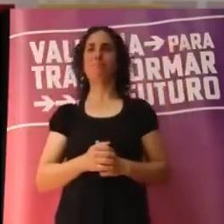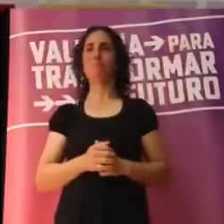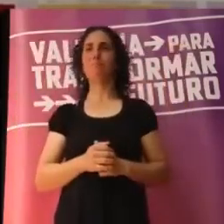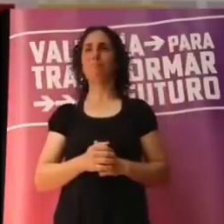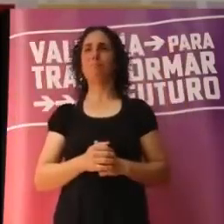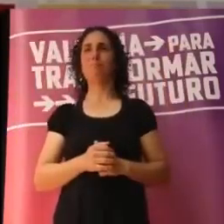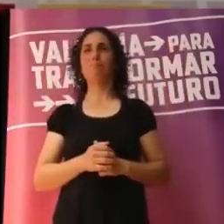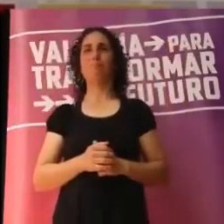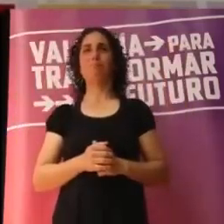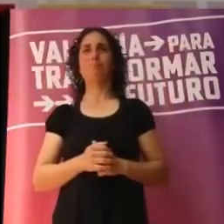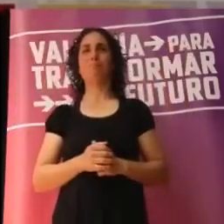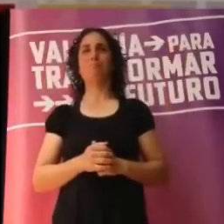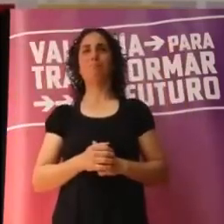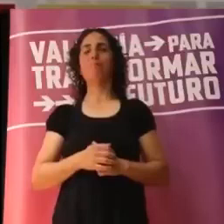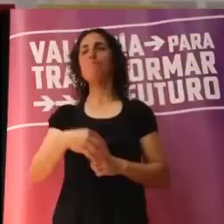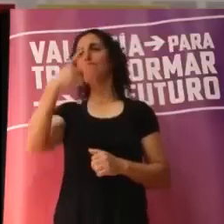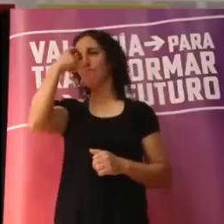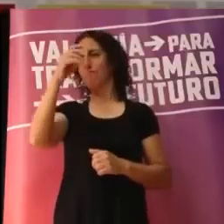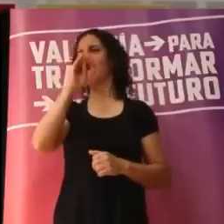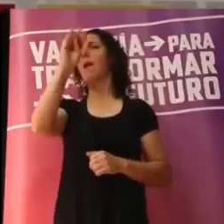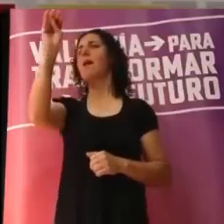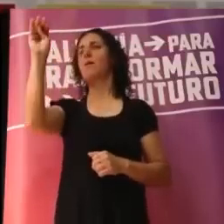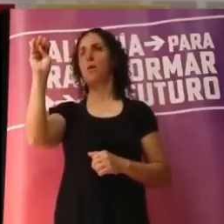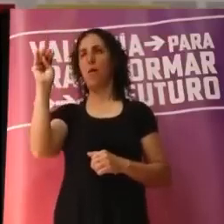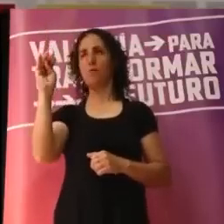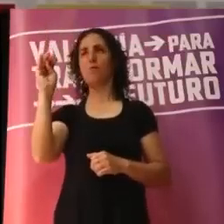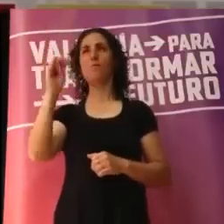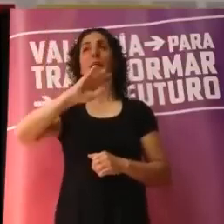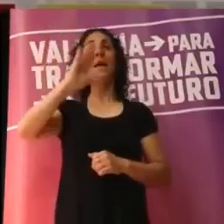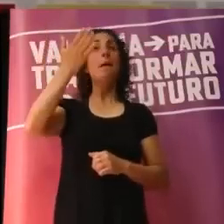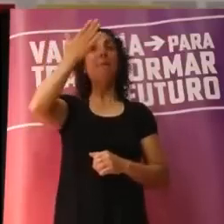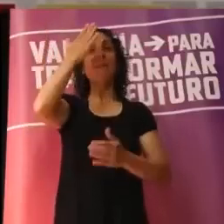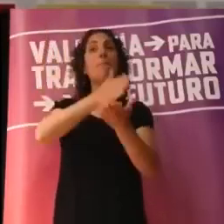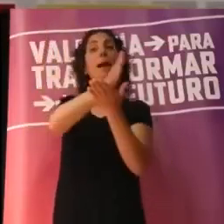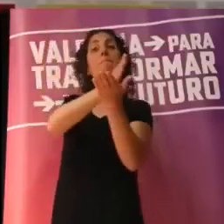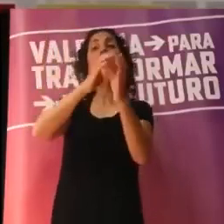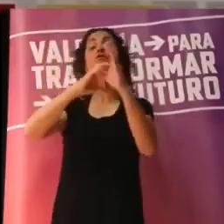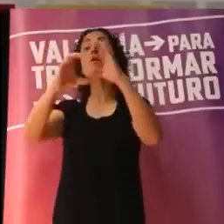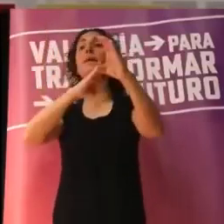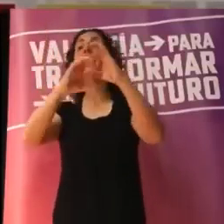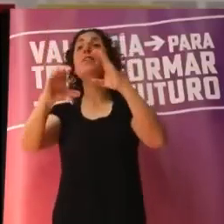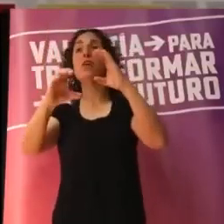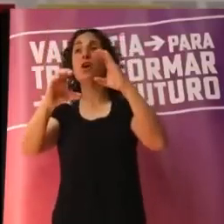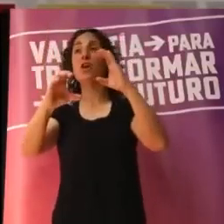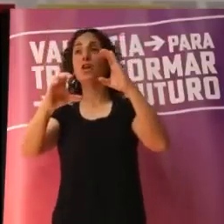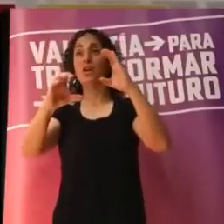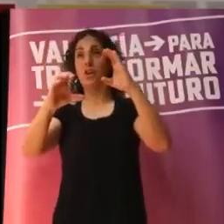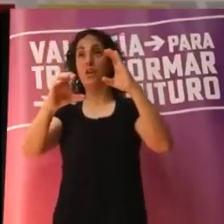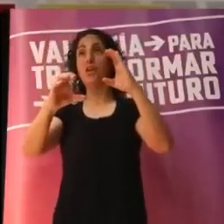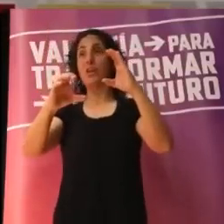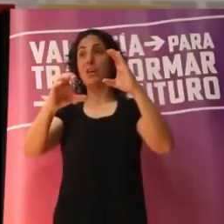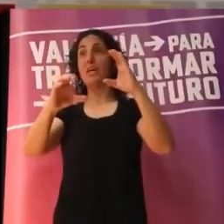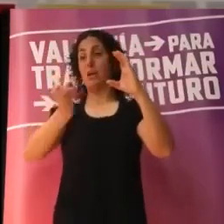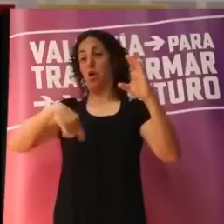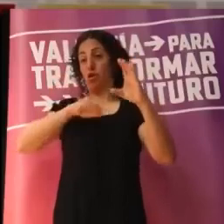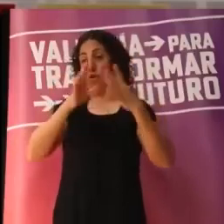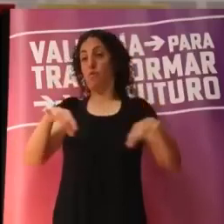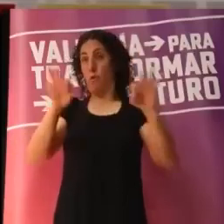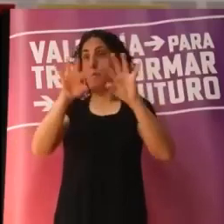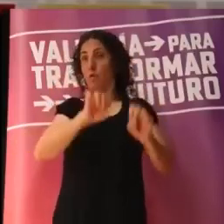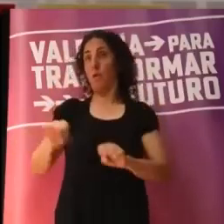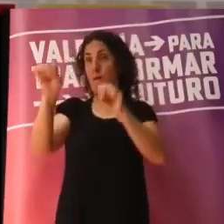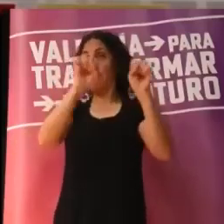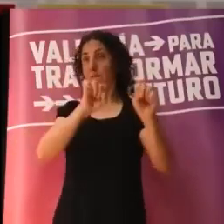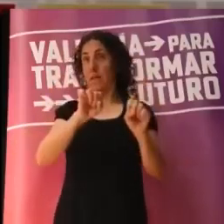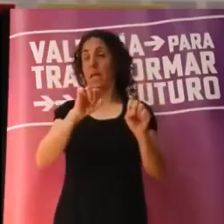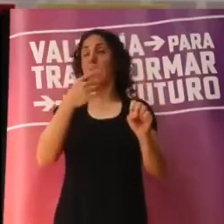Acordaos de lo que decían los principales medios de comunicación de los que defendíamos dentro de Podemos que había que ir con